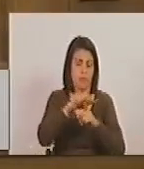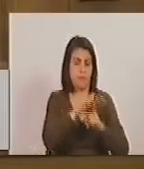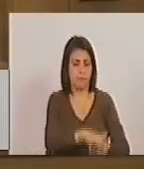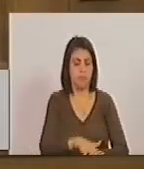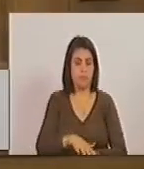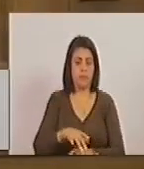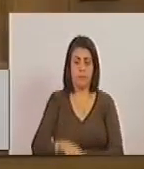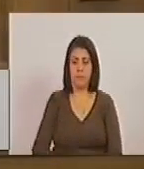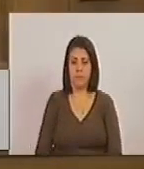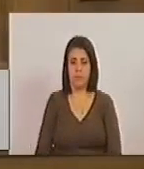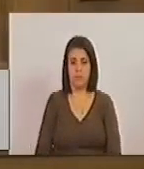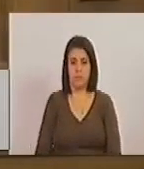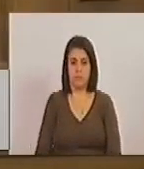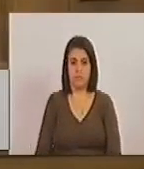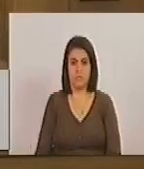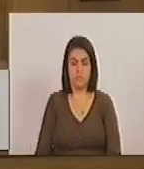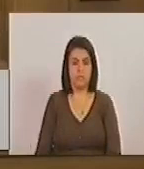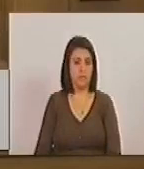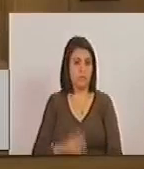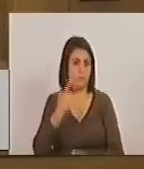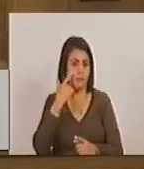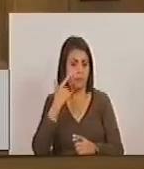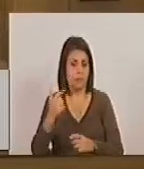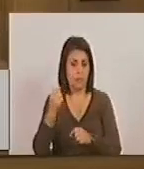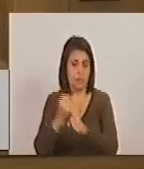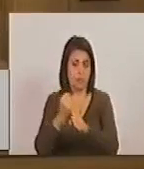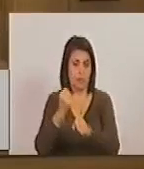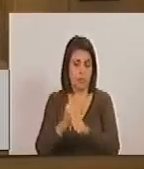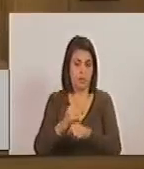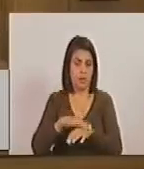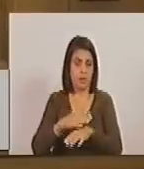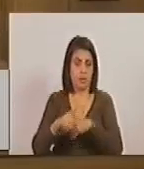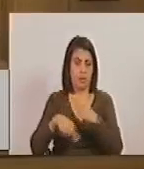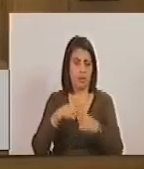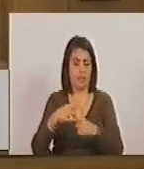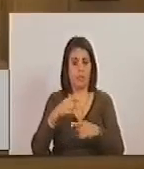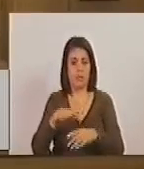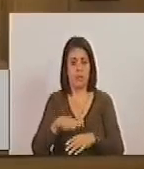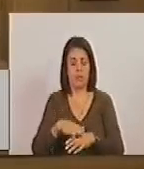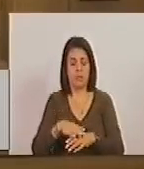las ofertas de empleo y en un